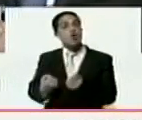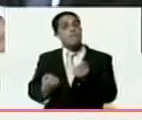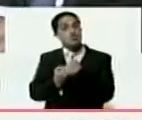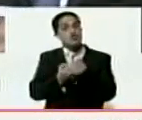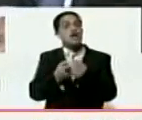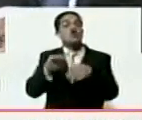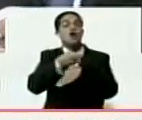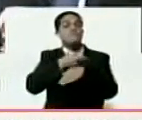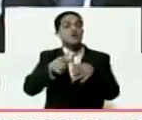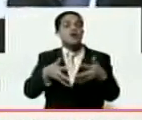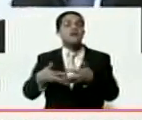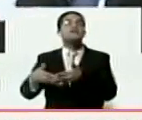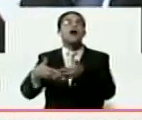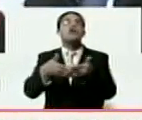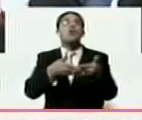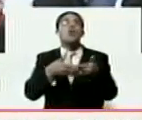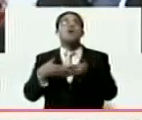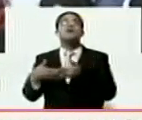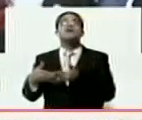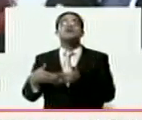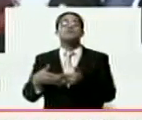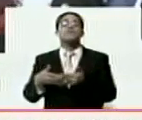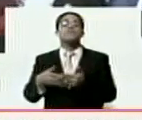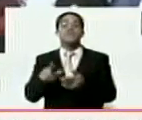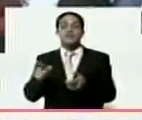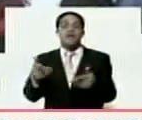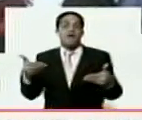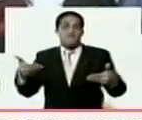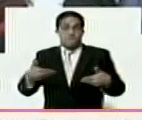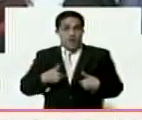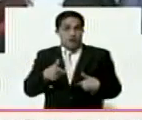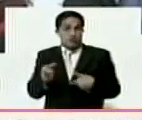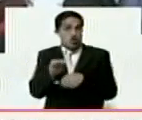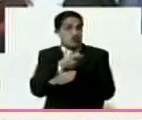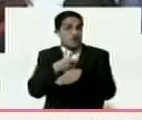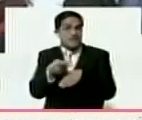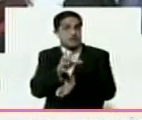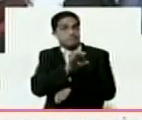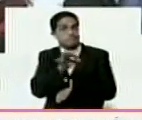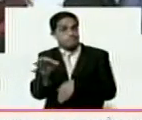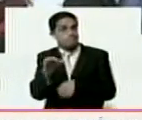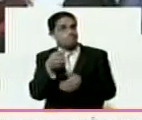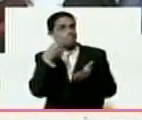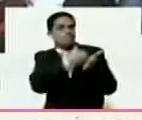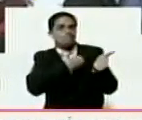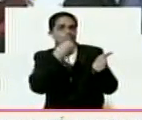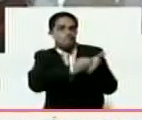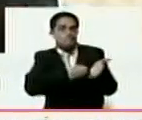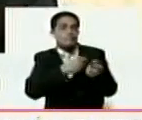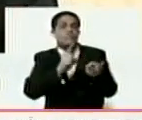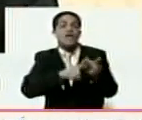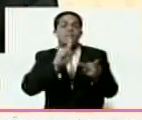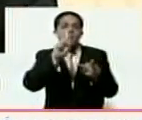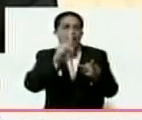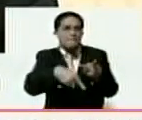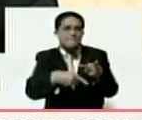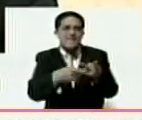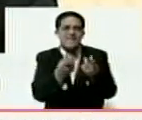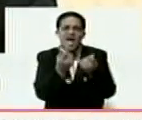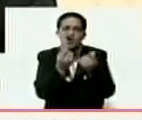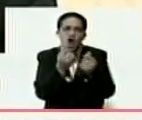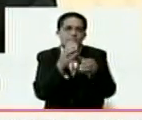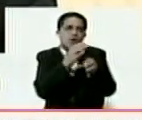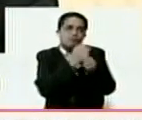todos los esfuerzos del gobierno, y ha sido un esfuerzo del gobierno en su totalidad, con la presión económica, lo seguimos muy de cerca